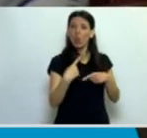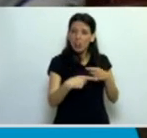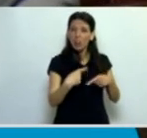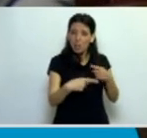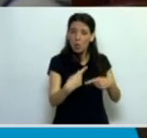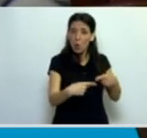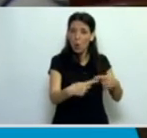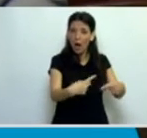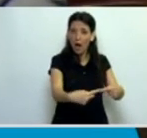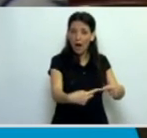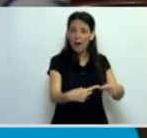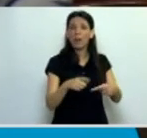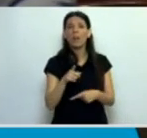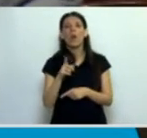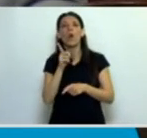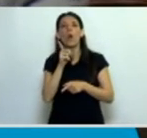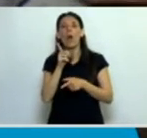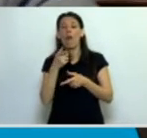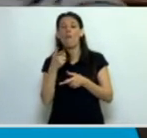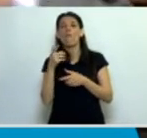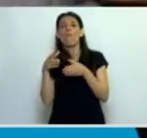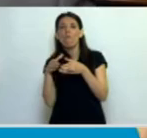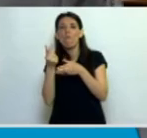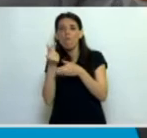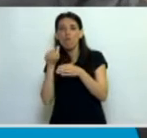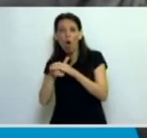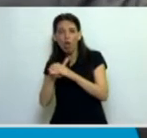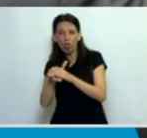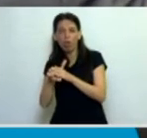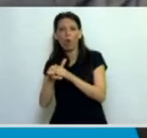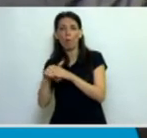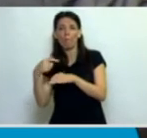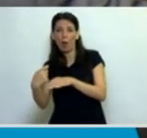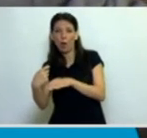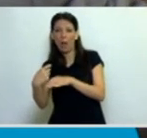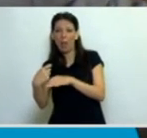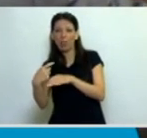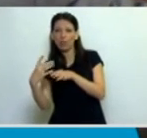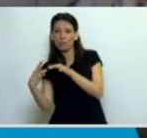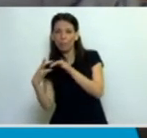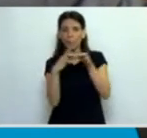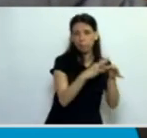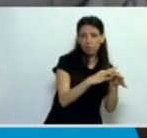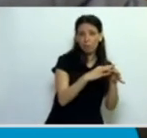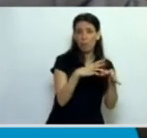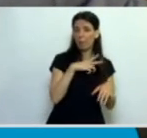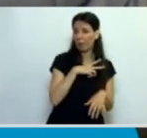pone parte del Fondo de Garantía y Sustentabilidad para asociarse a los negocios